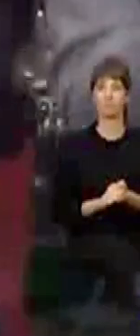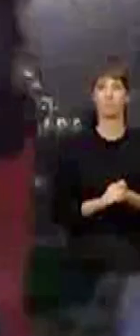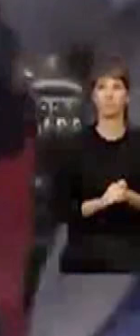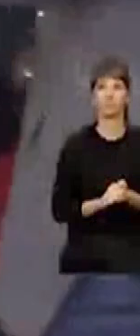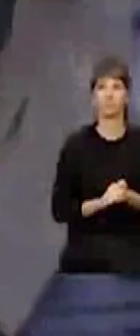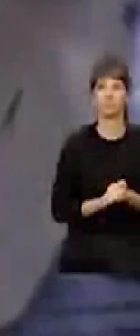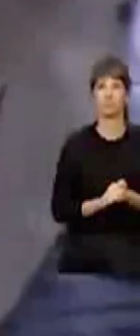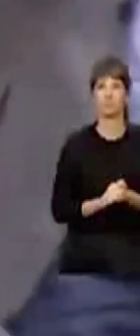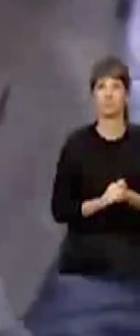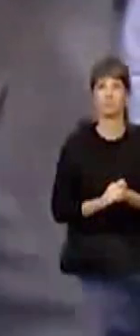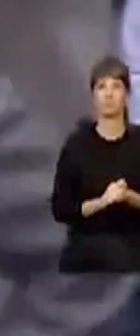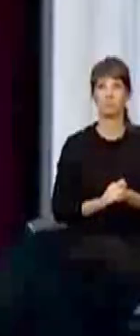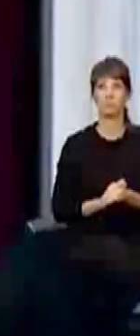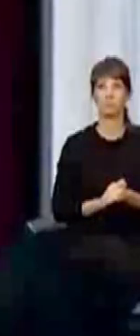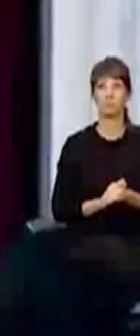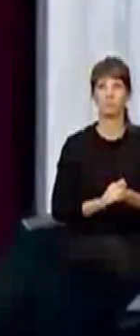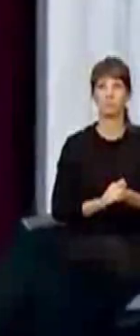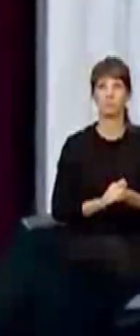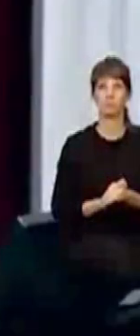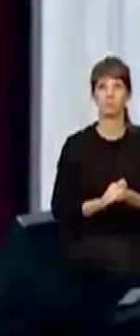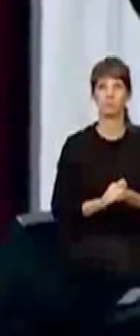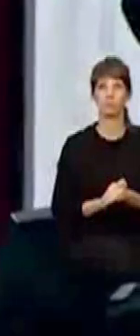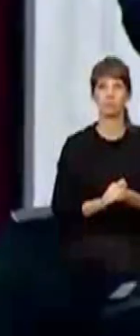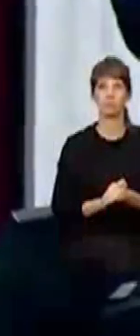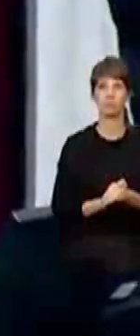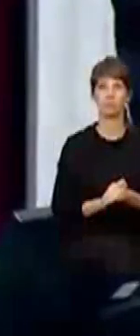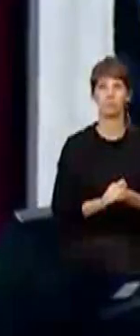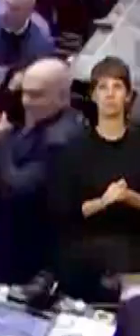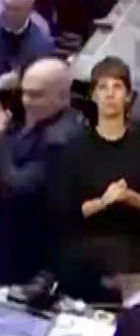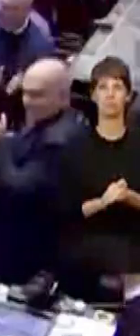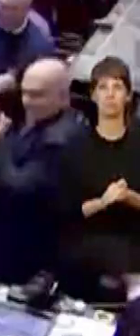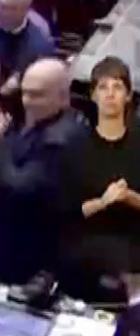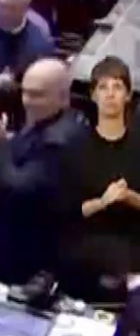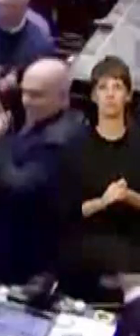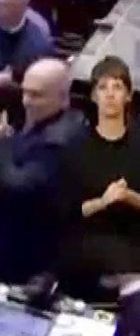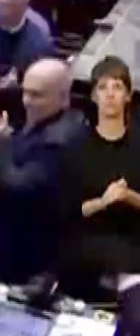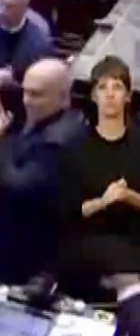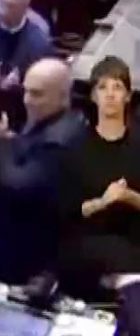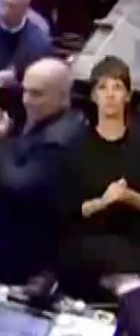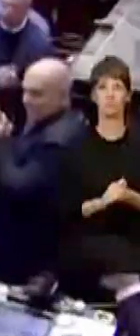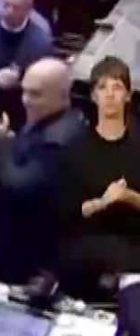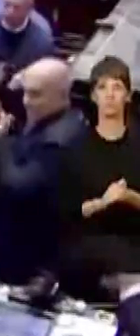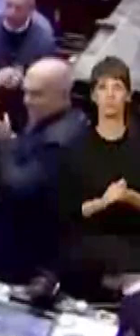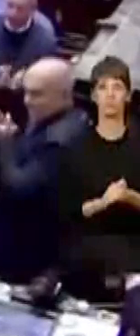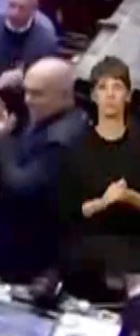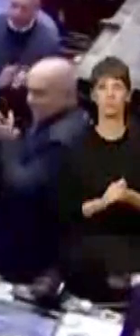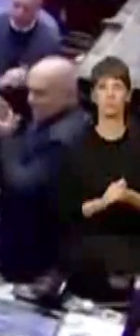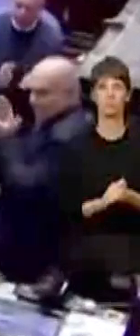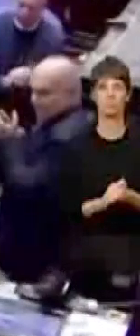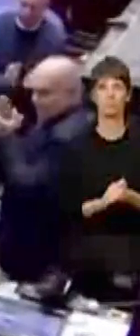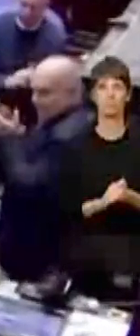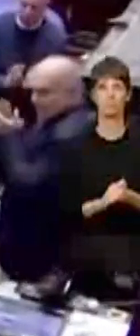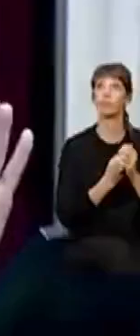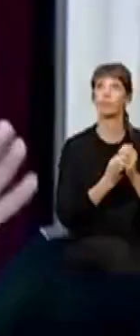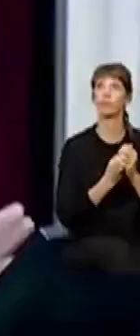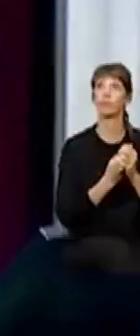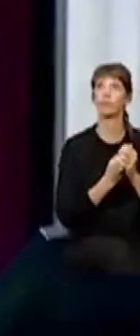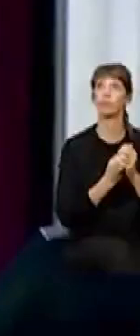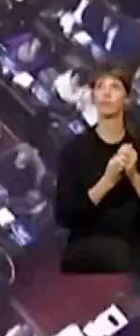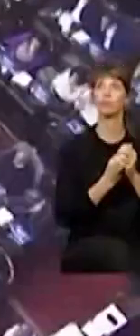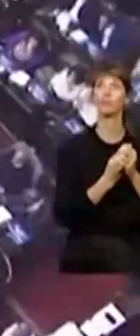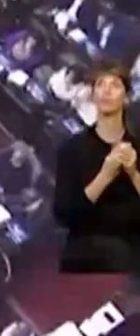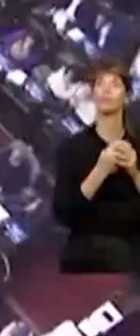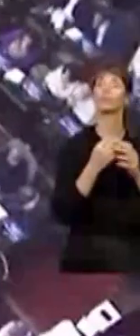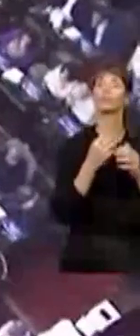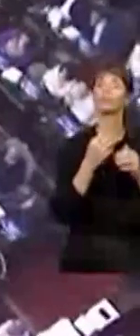mucho el pelo, entonces bueno, me peló él, después se peló a él mismo porque quería acompañarme y que